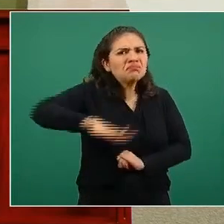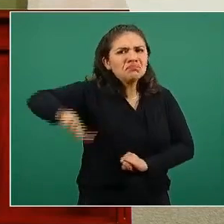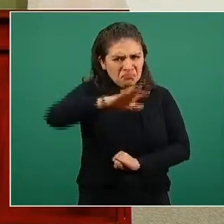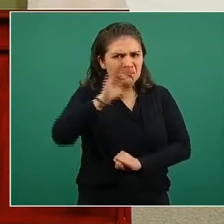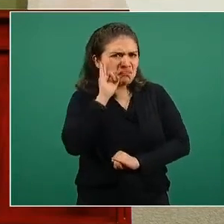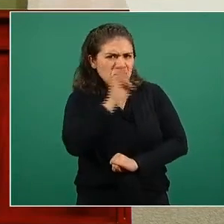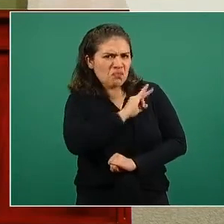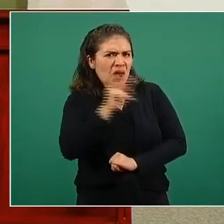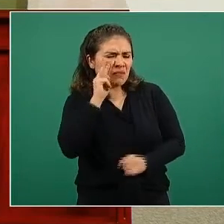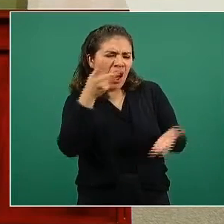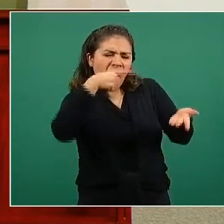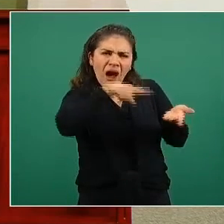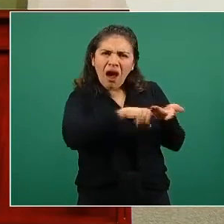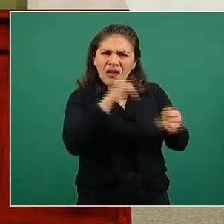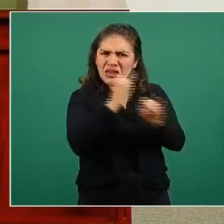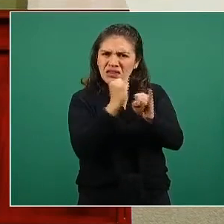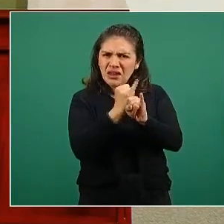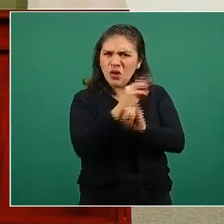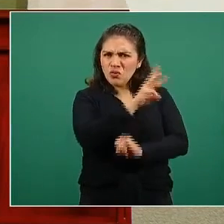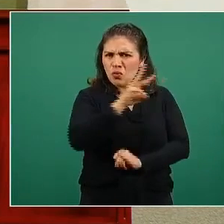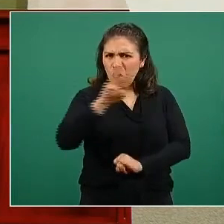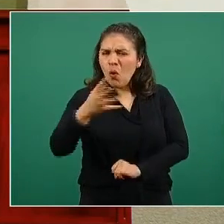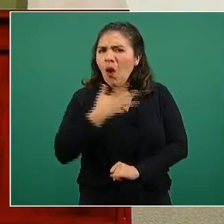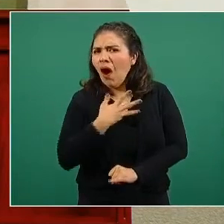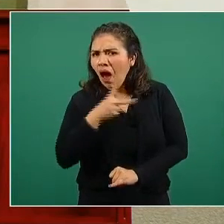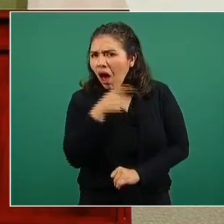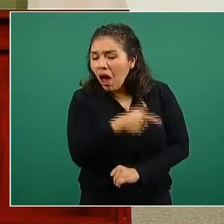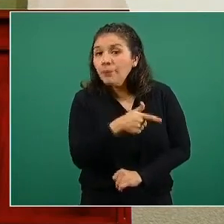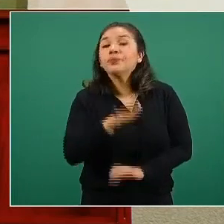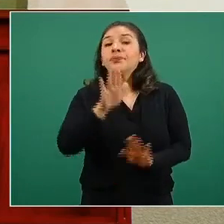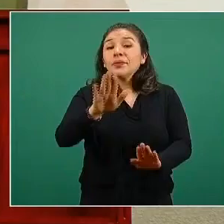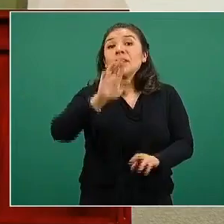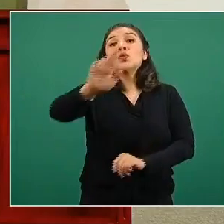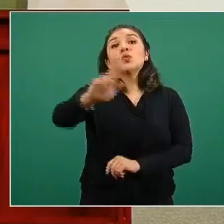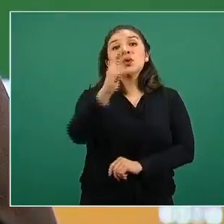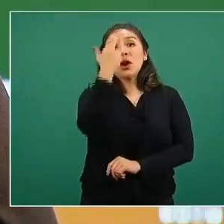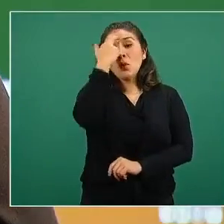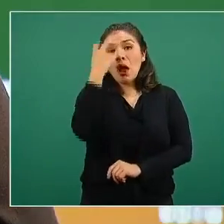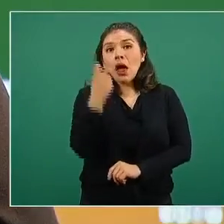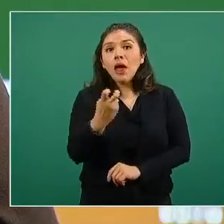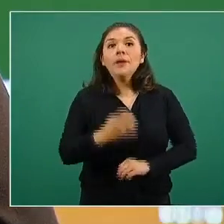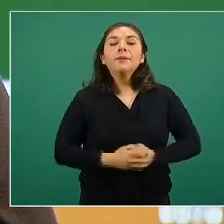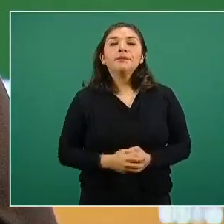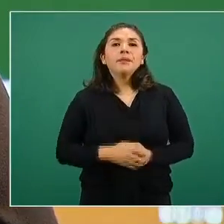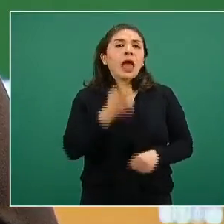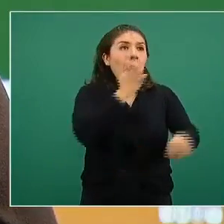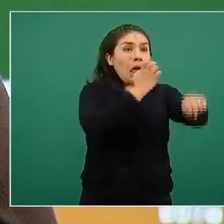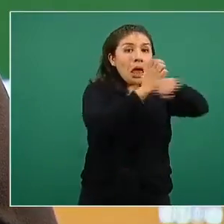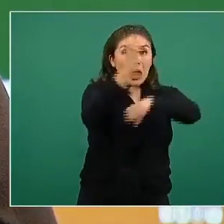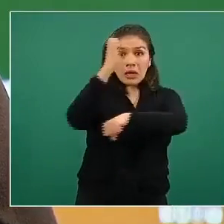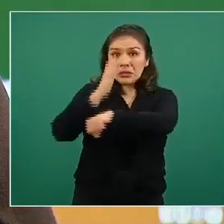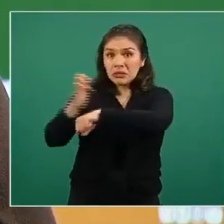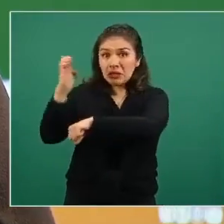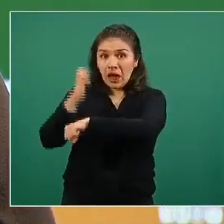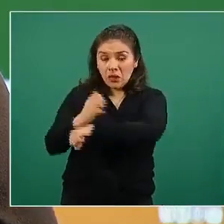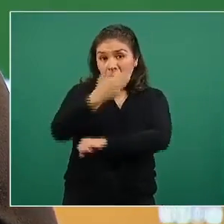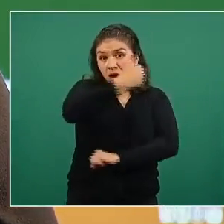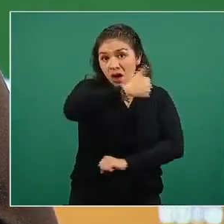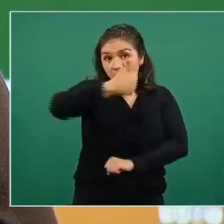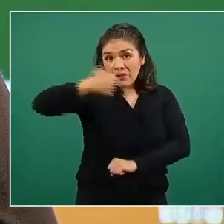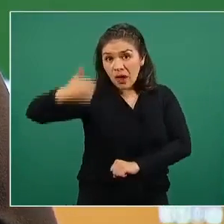lo consulta en la página oficial. Ahora, recordemos que las entidades federativas,